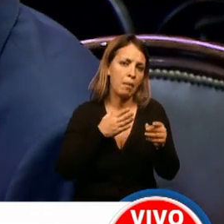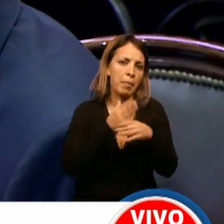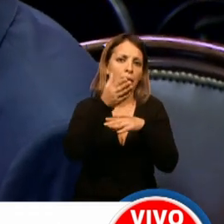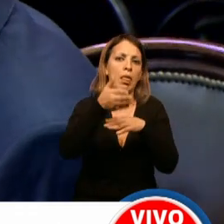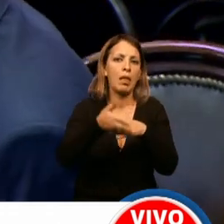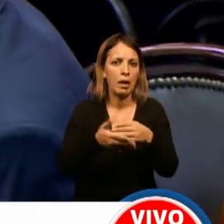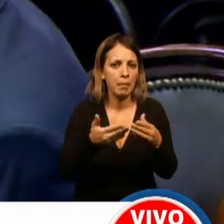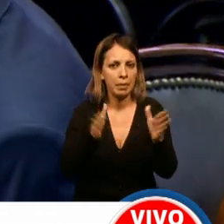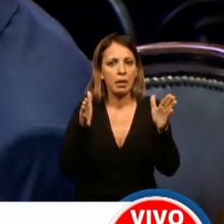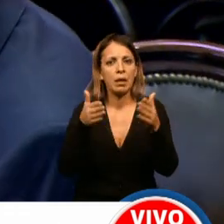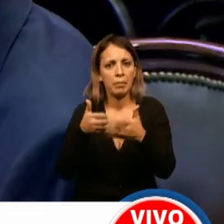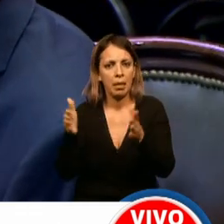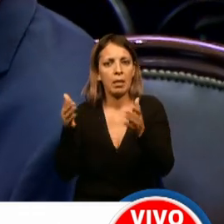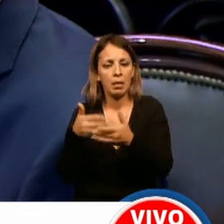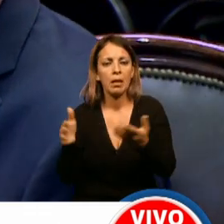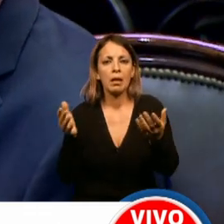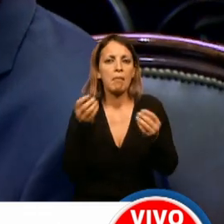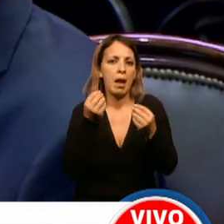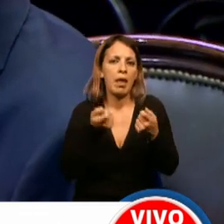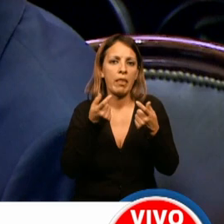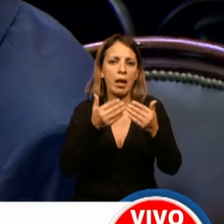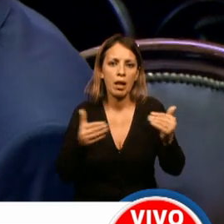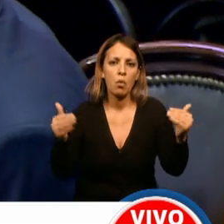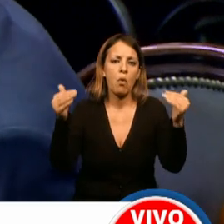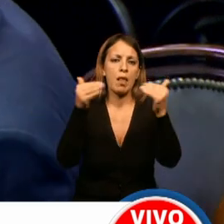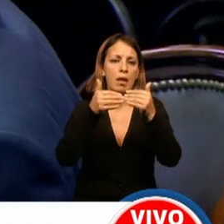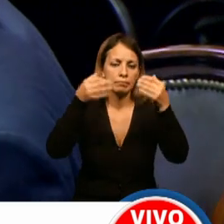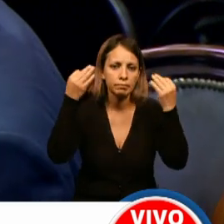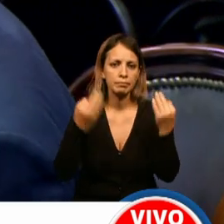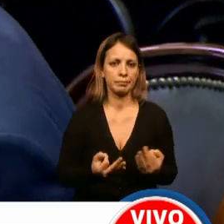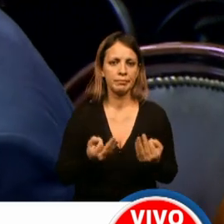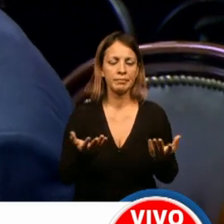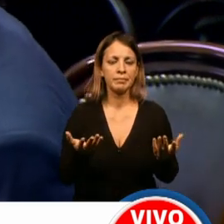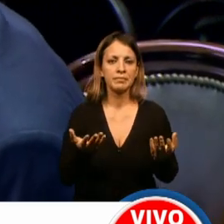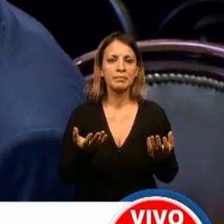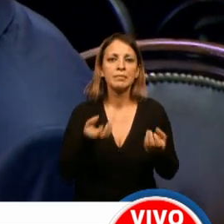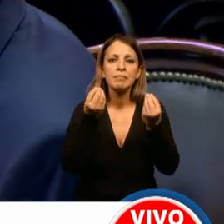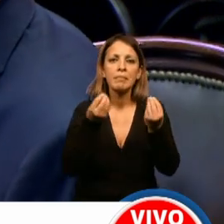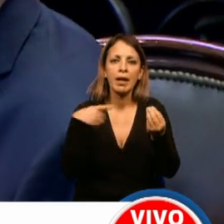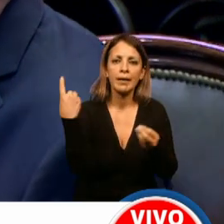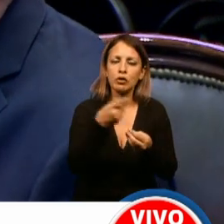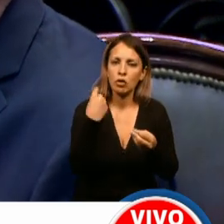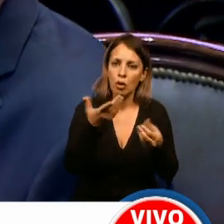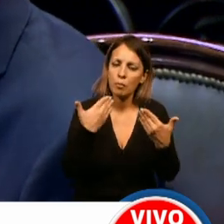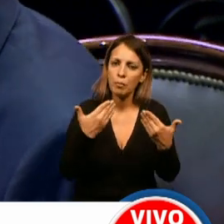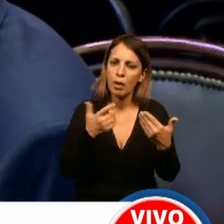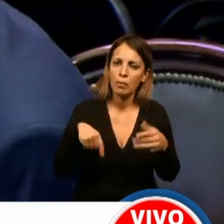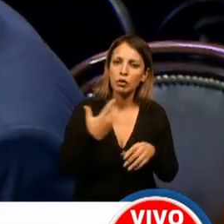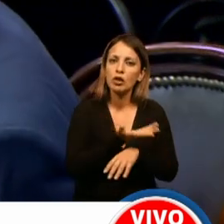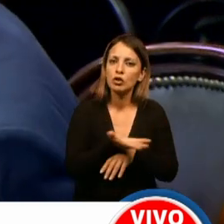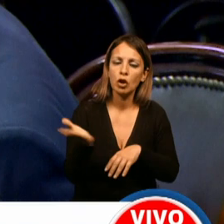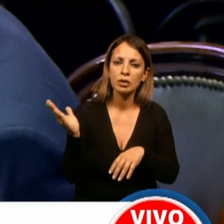formal se traduzca en una igualdad real y para que efectivamente podamos ser una